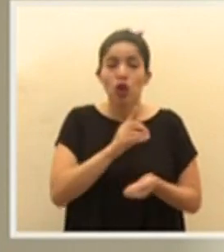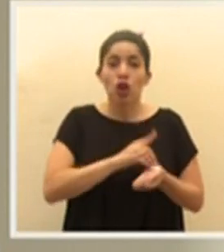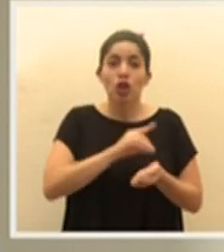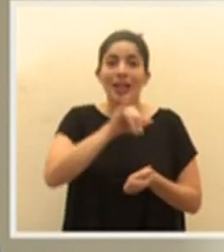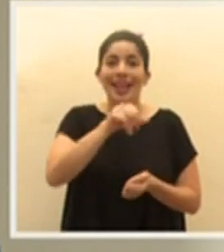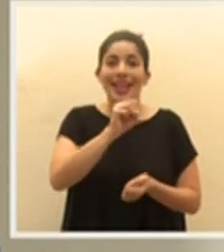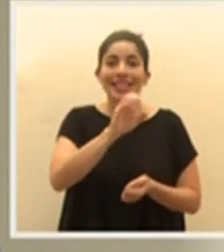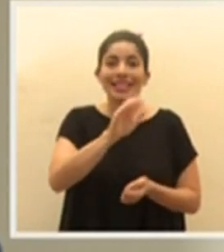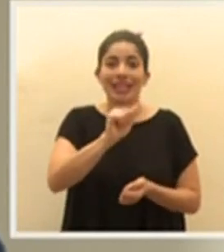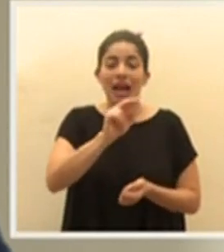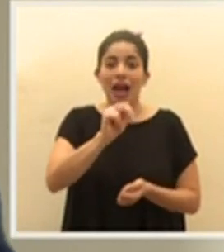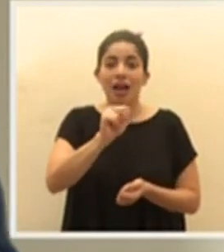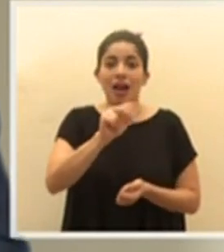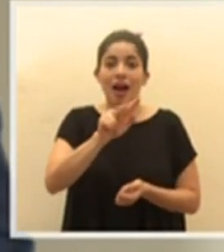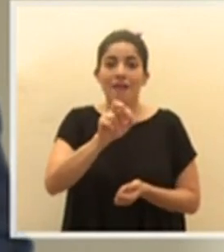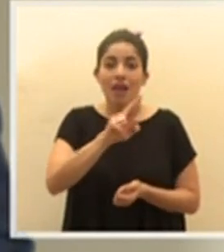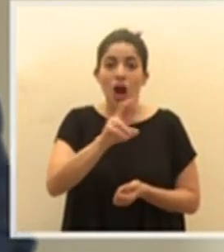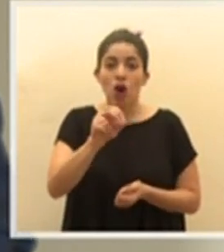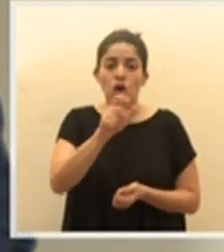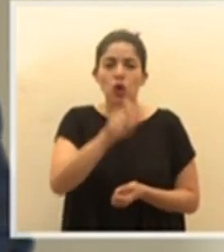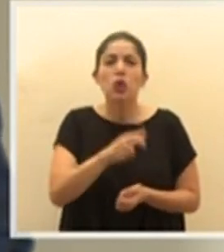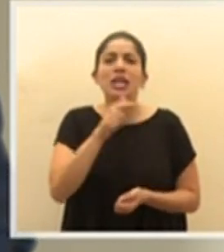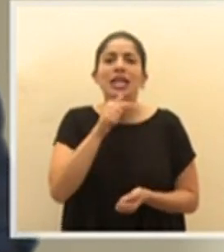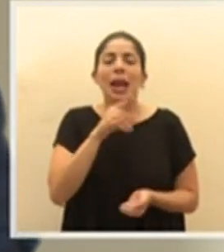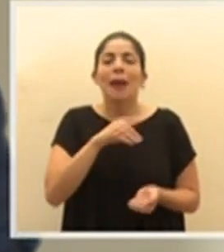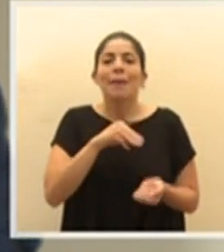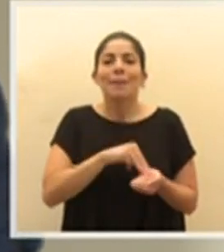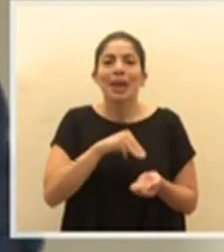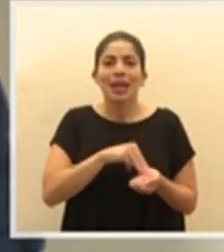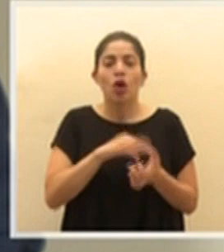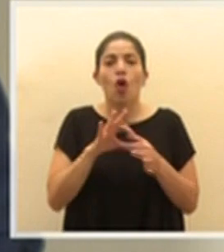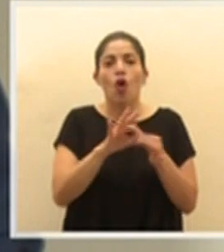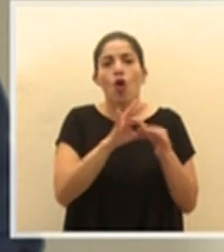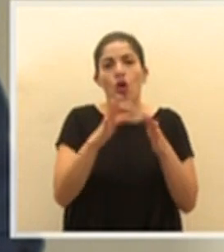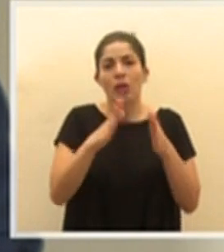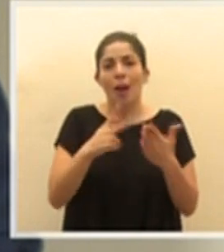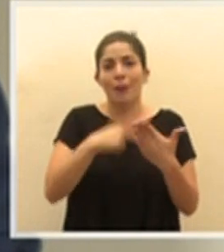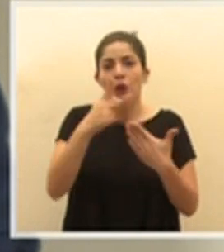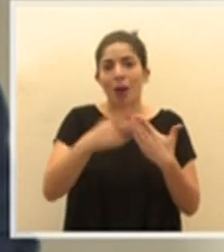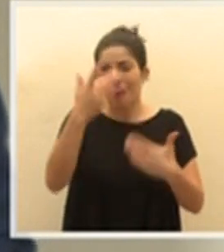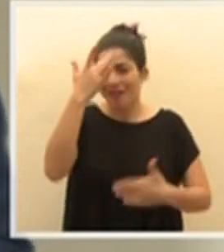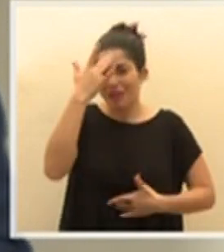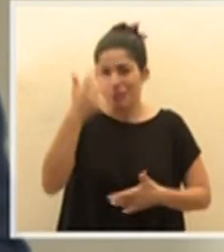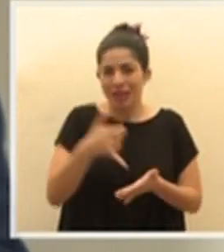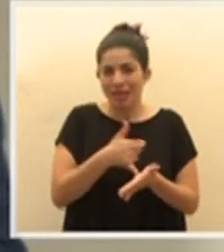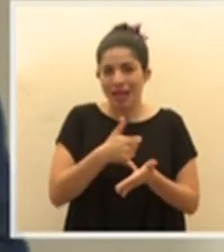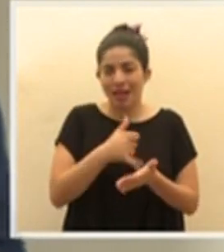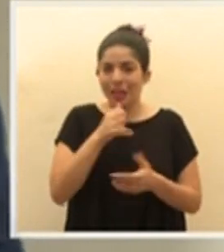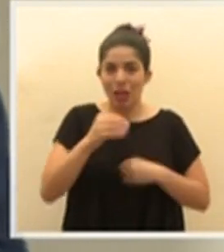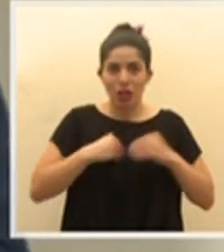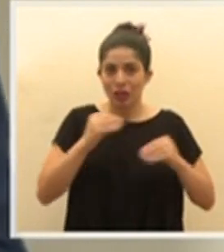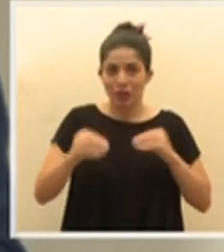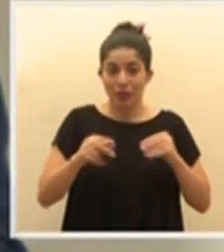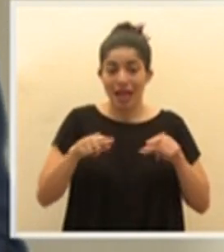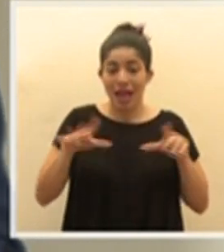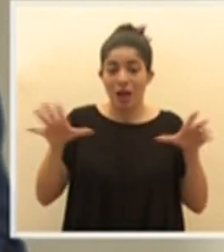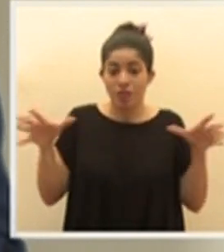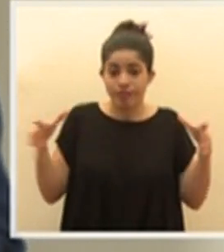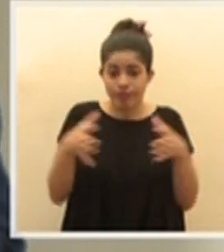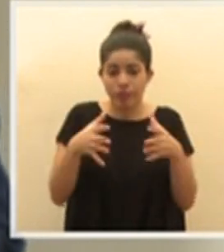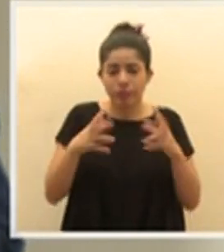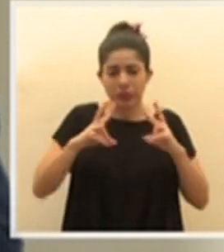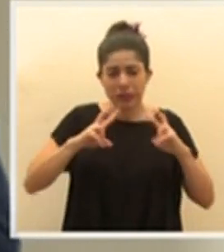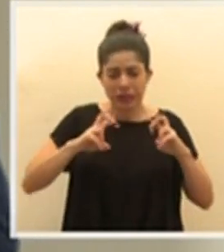Jessica Navarro Ramírez, que es una médica coordinadora del programa de enfermedades crónicas no transmisibles. Hicieron una